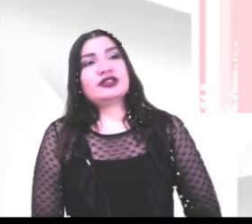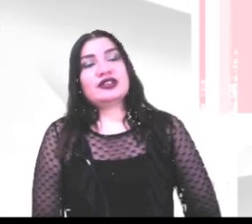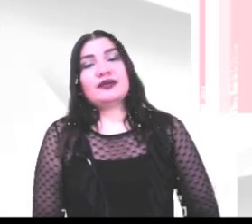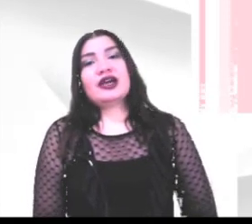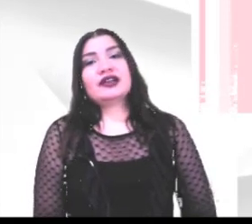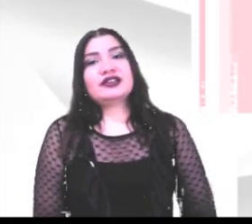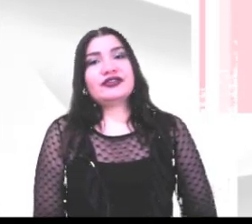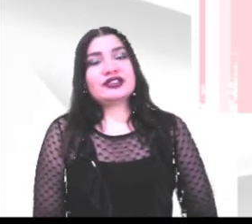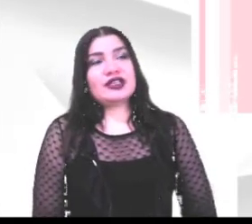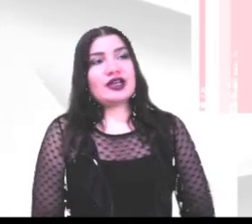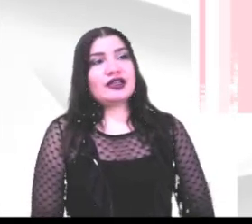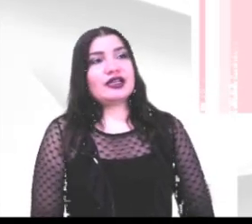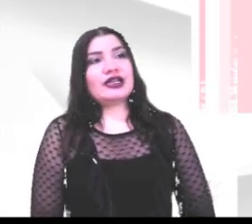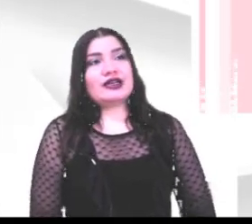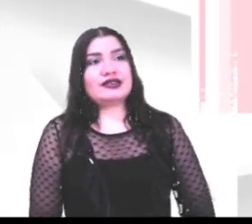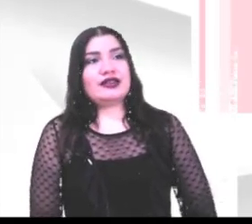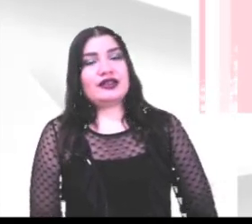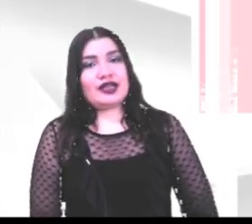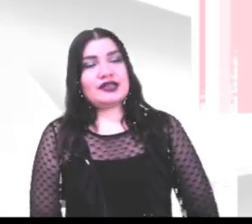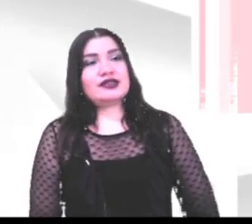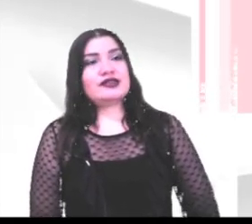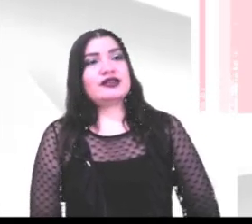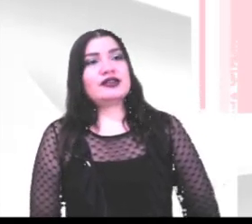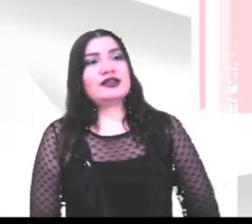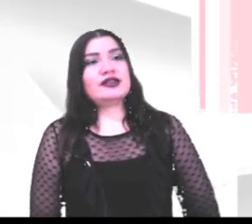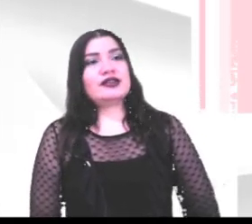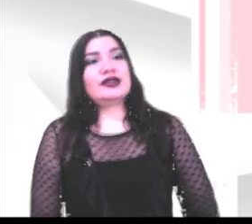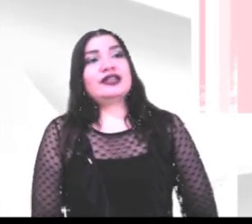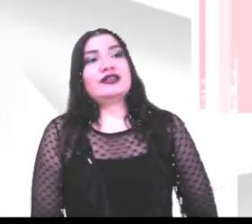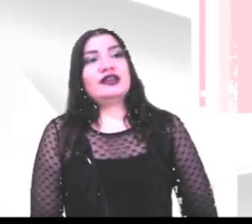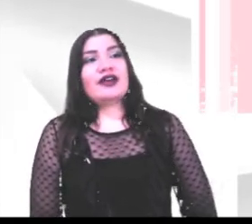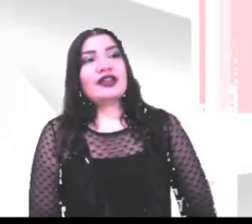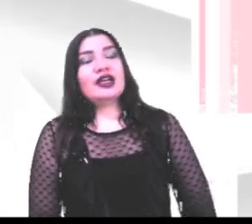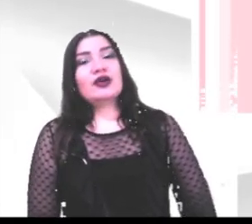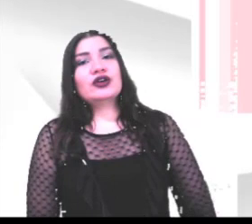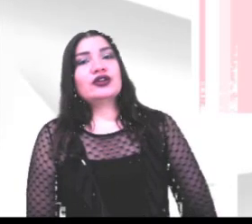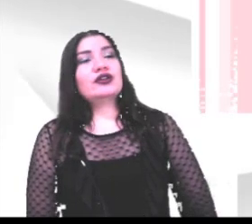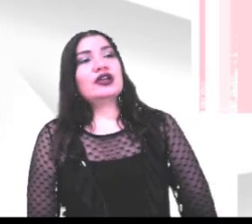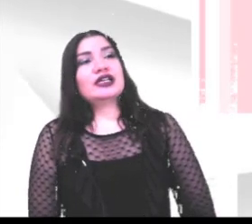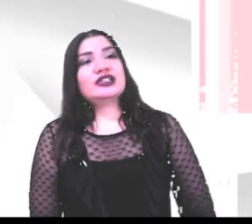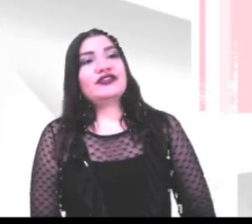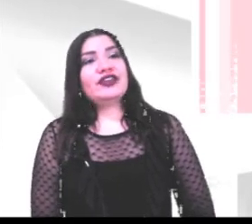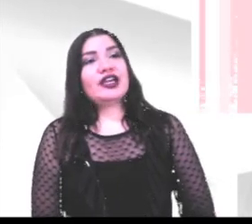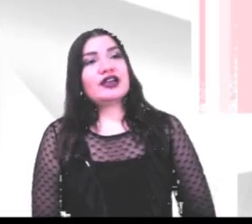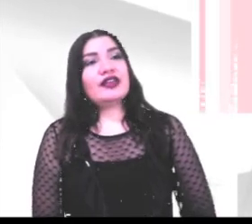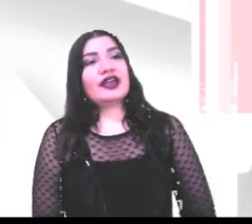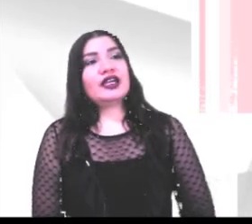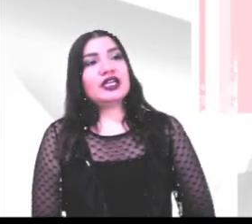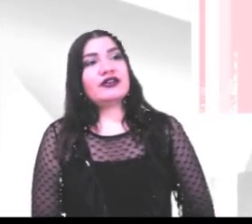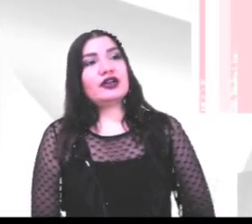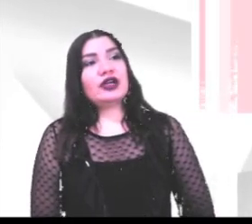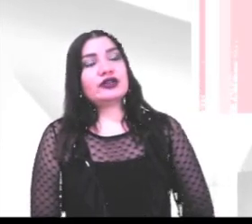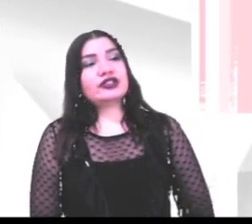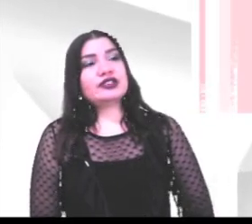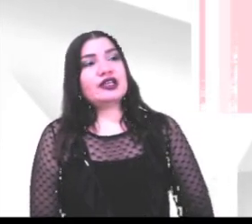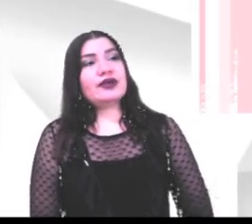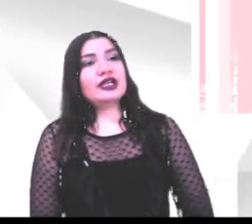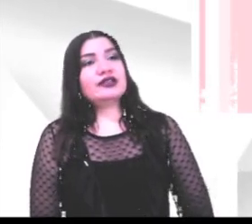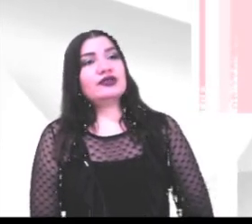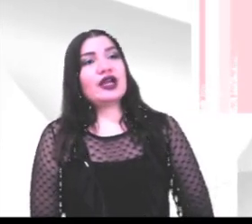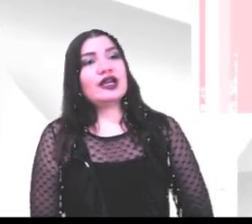ecosistemas artificiales clase 3 expectativa del logro clasifican y describen los